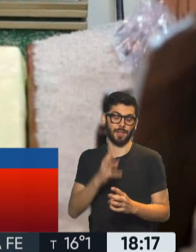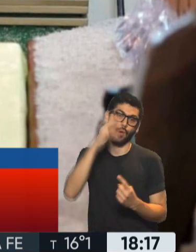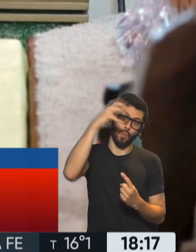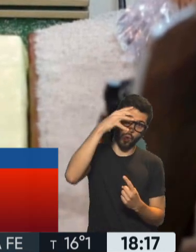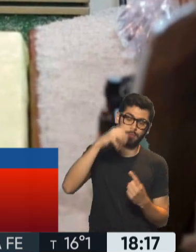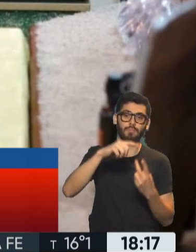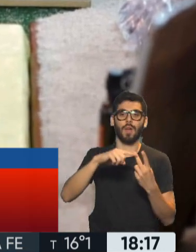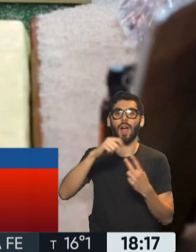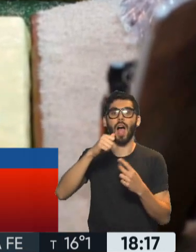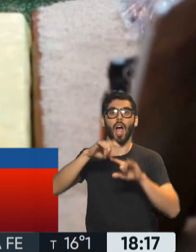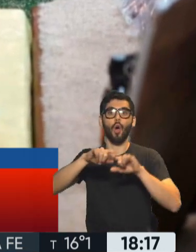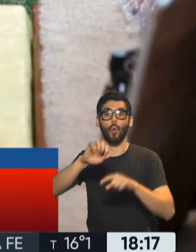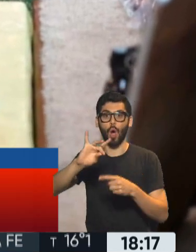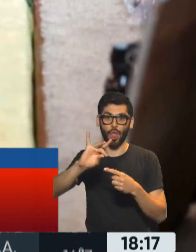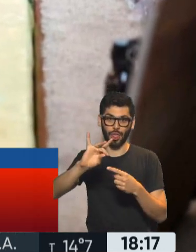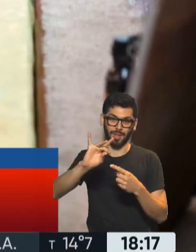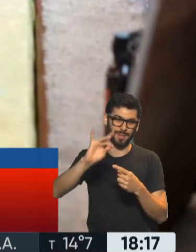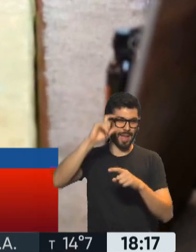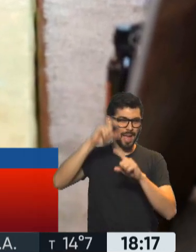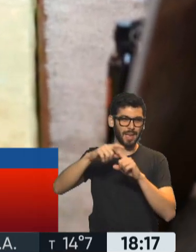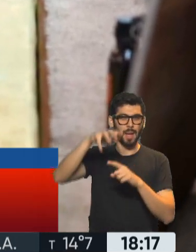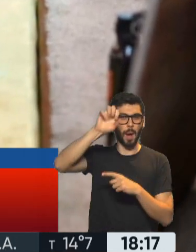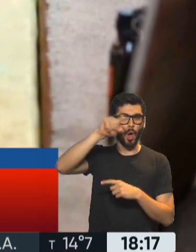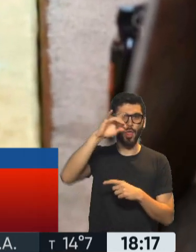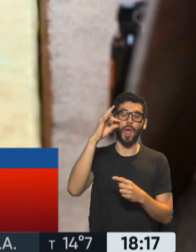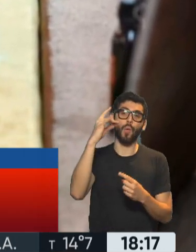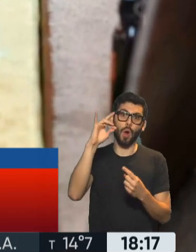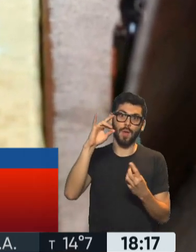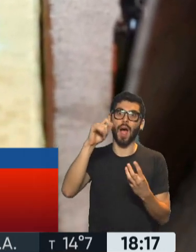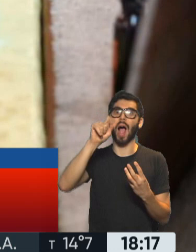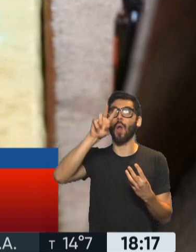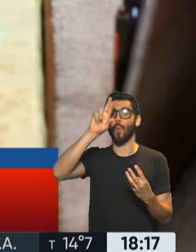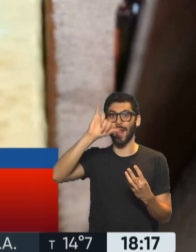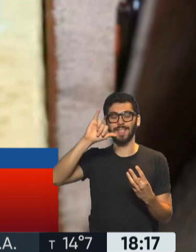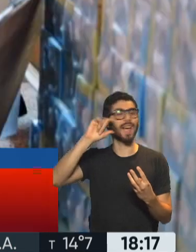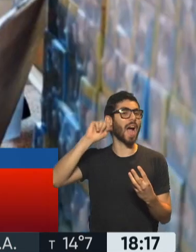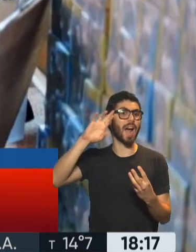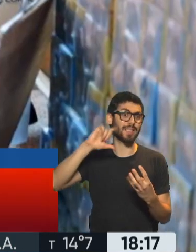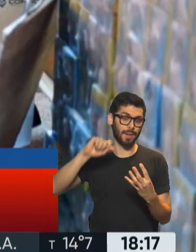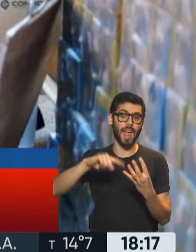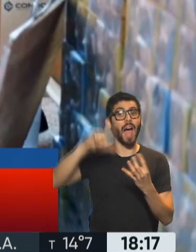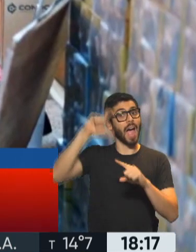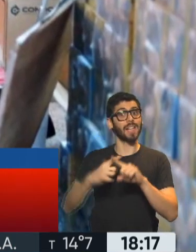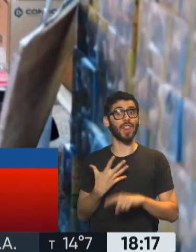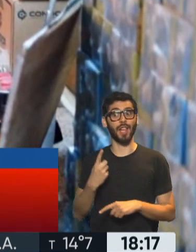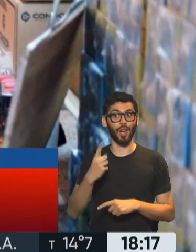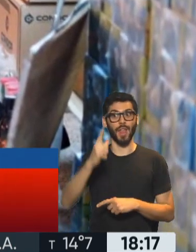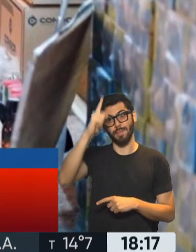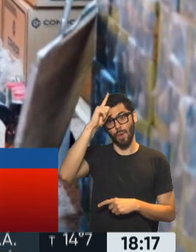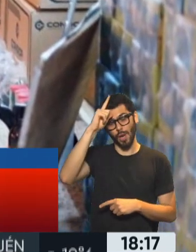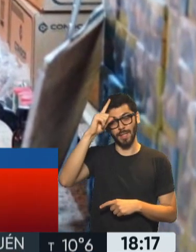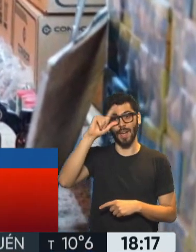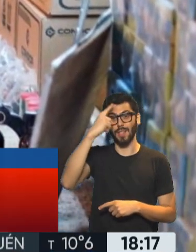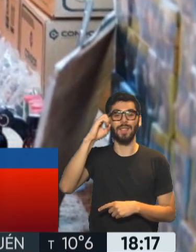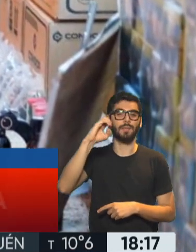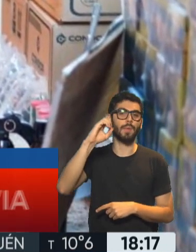y Oscar Aguad, el entonces embajador de Bolivia, Normando Álvarez García, el director, exdirector general de la Gendarmería Nacional,